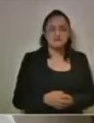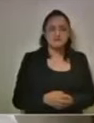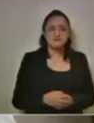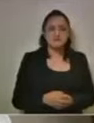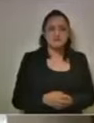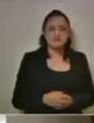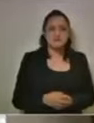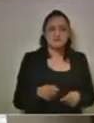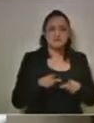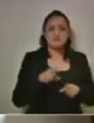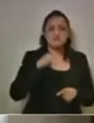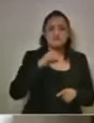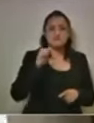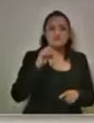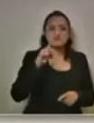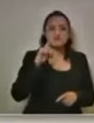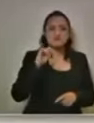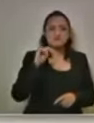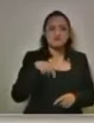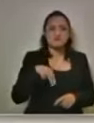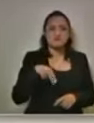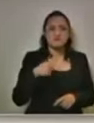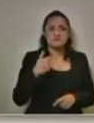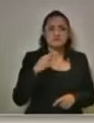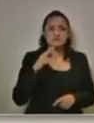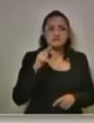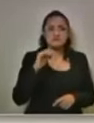seguimos con martín gutiérrez el heraldo